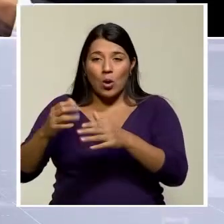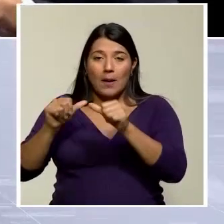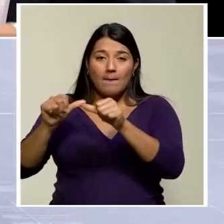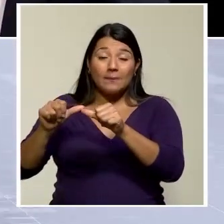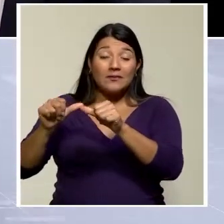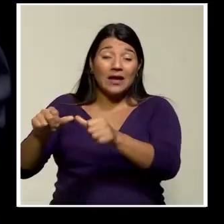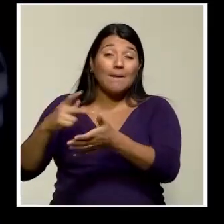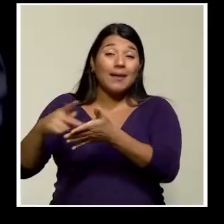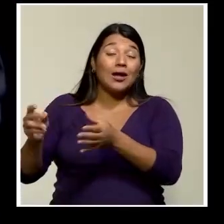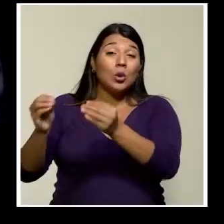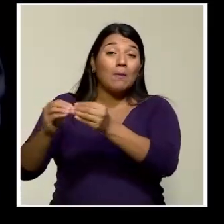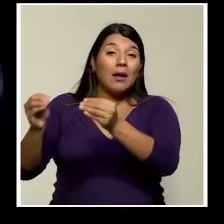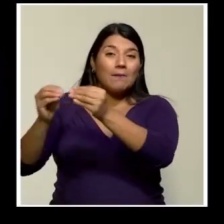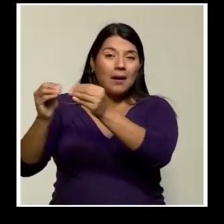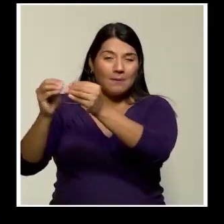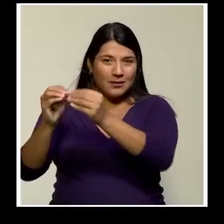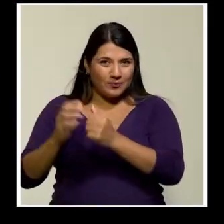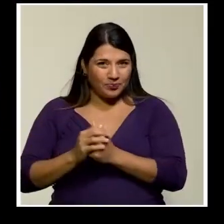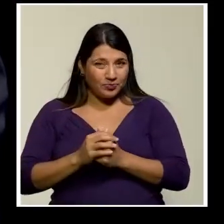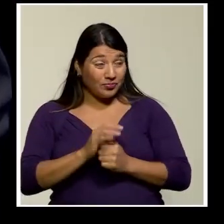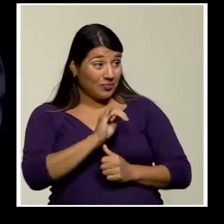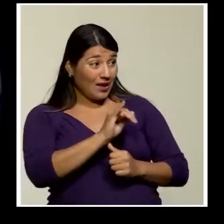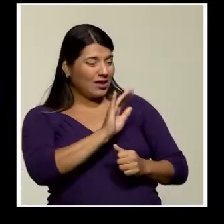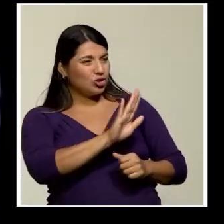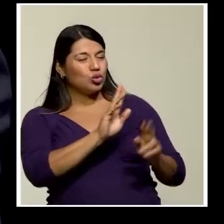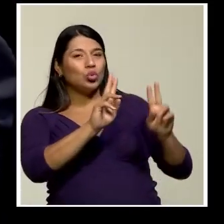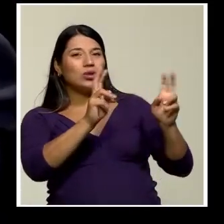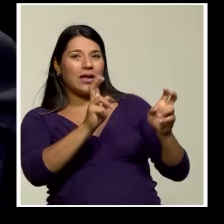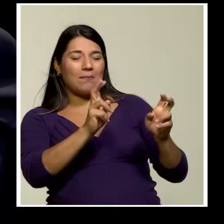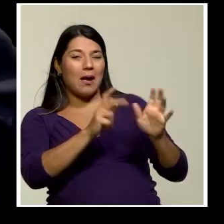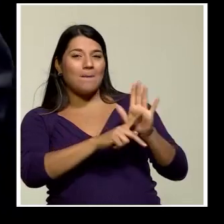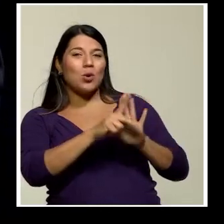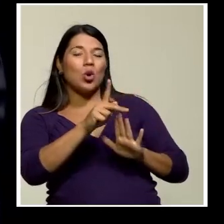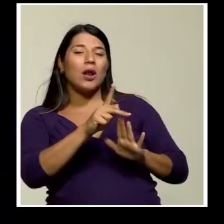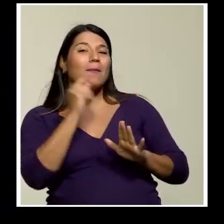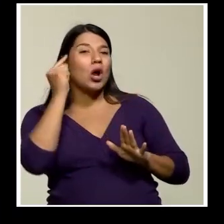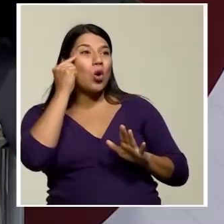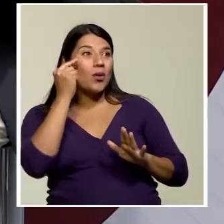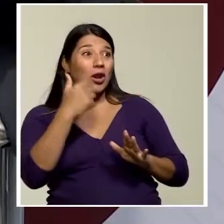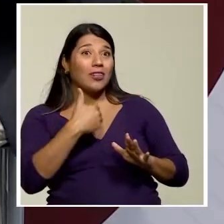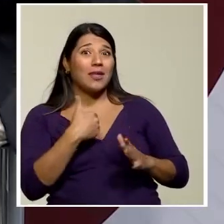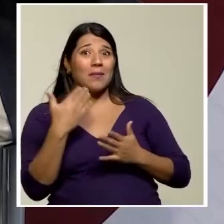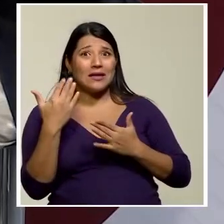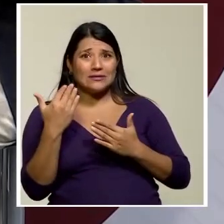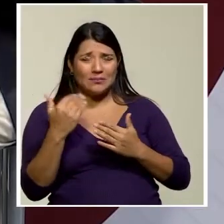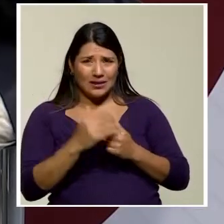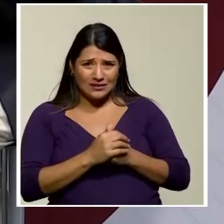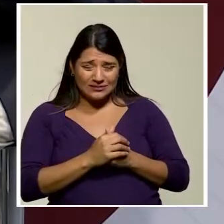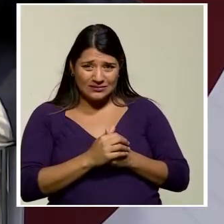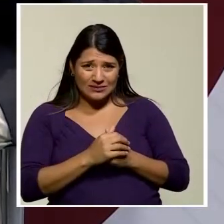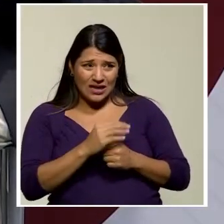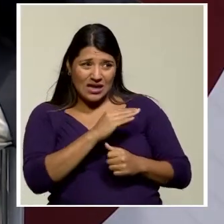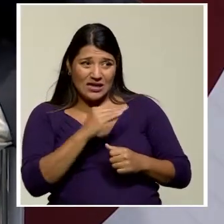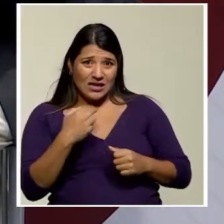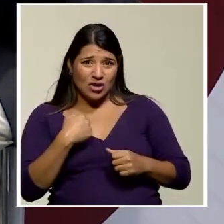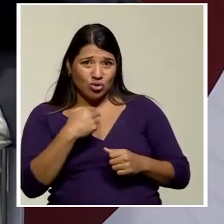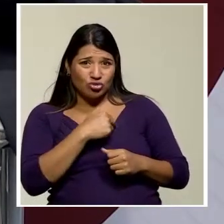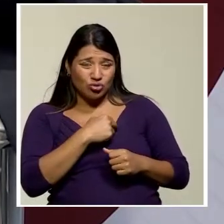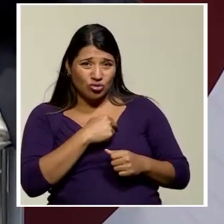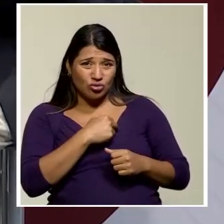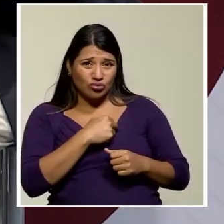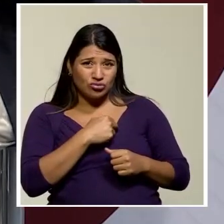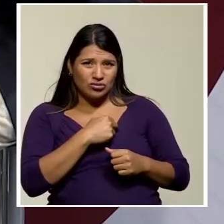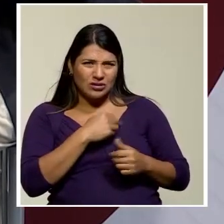Eso me lleva al título de su programa de gobierno, que dice hay esperanza, y uno ve las encuestas y dice, bueno, ¿en qué país